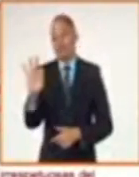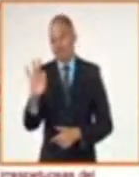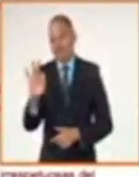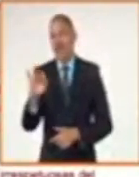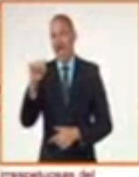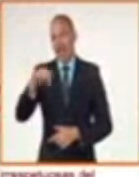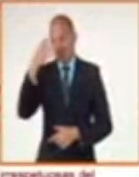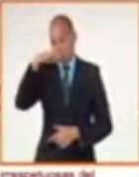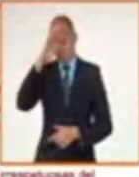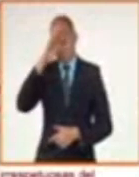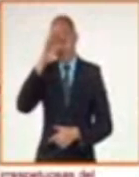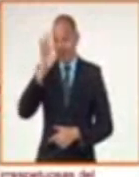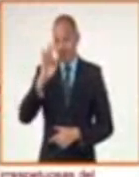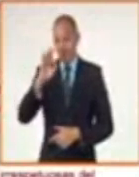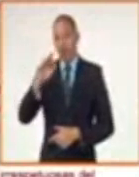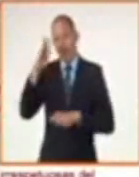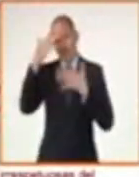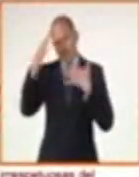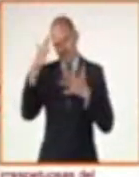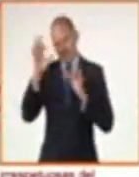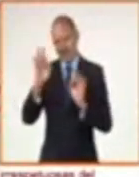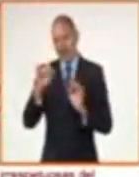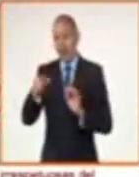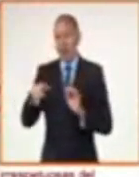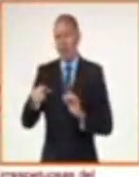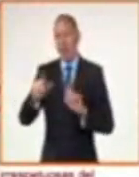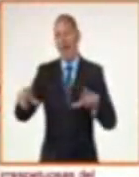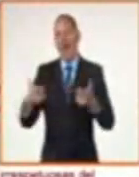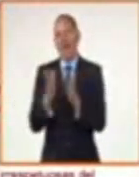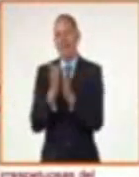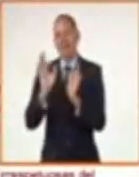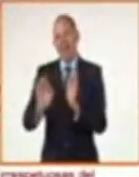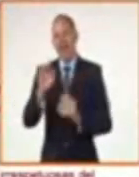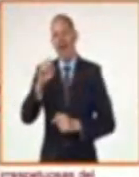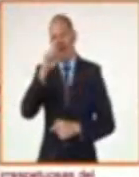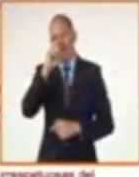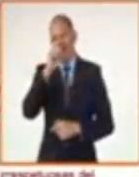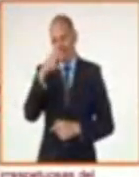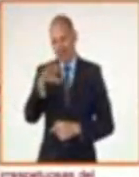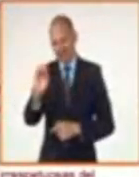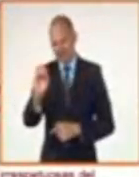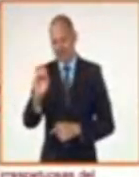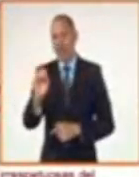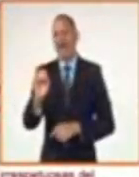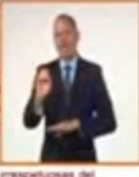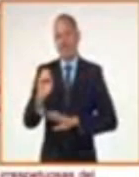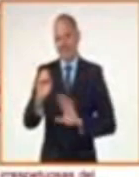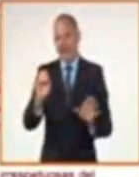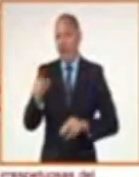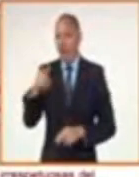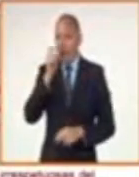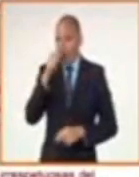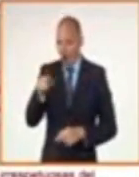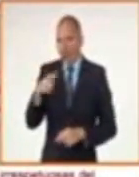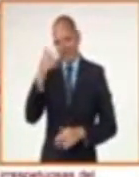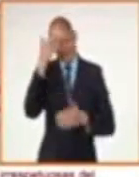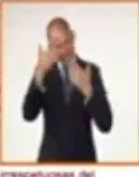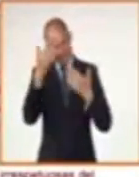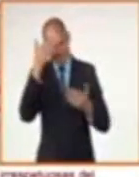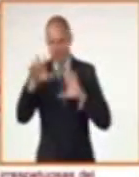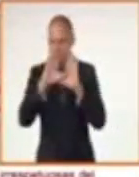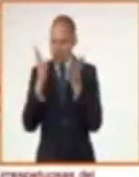Embajada Cubana en Italia a propósito de sus 80 años, donde Minà agradeció pues el reconocimiento